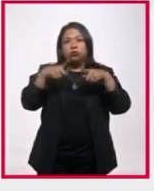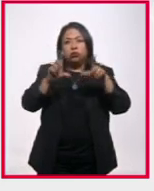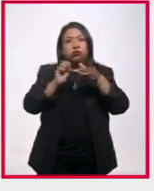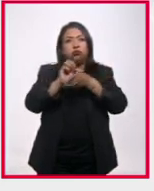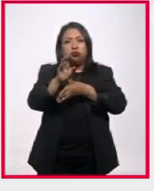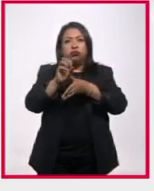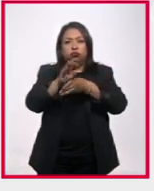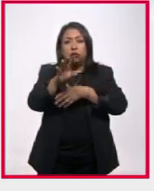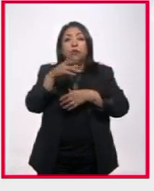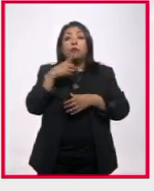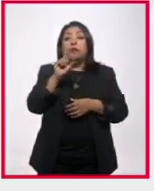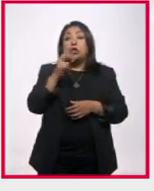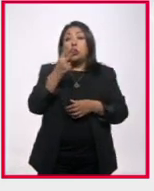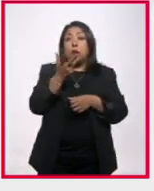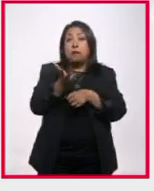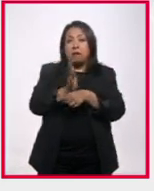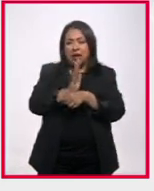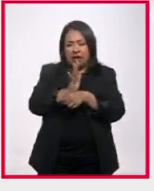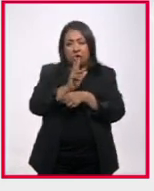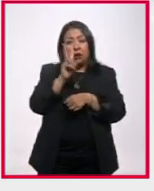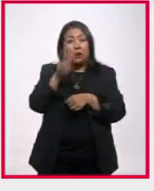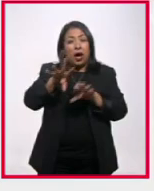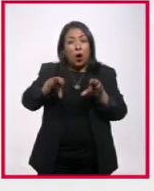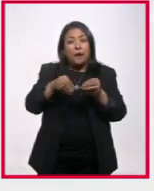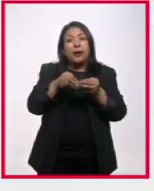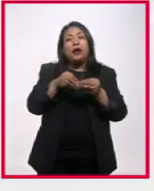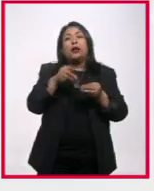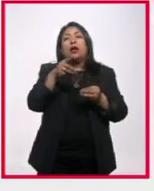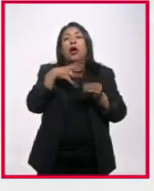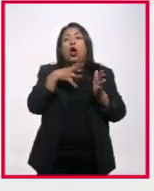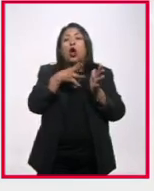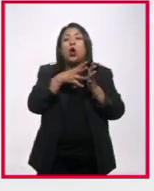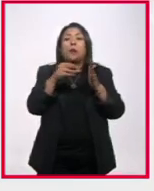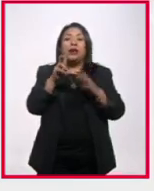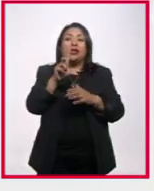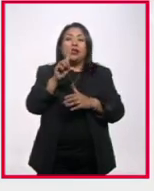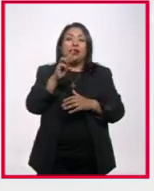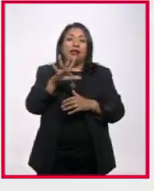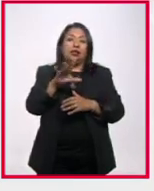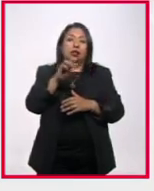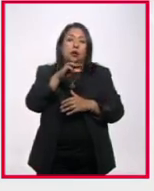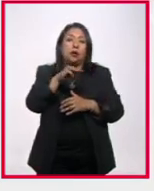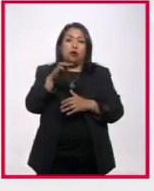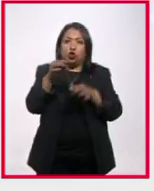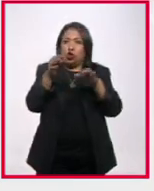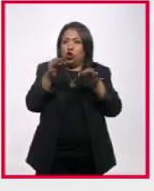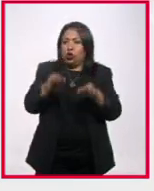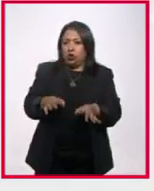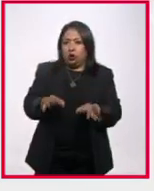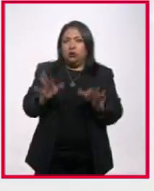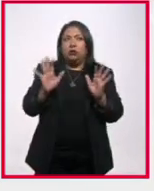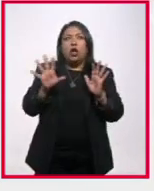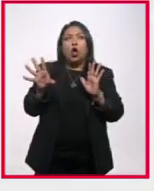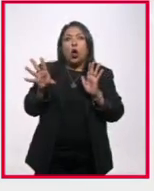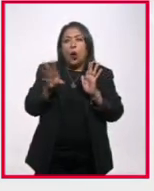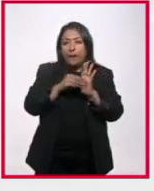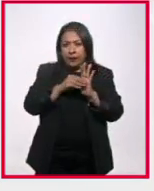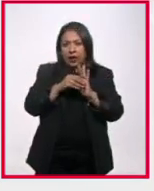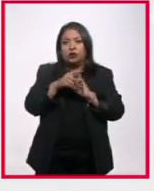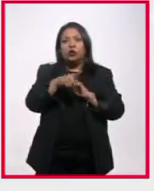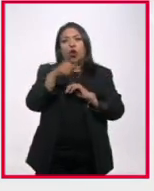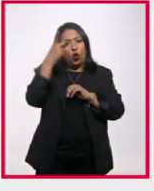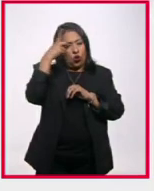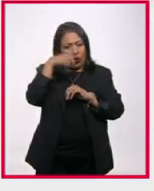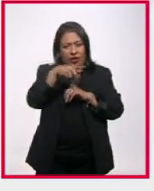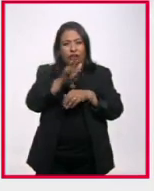21 películas, una gran parte de ellas en copias de 35 milímetros originales, copias que tenía en su poder